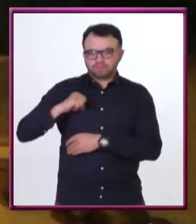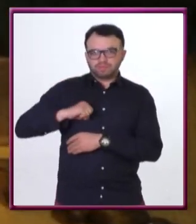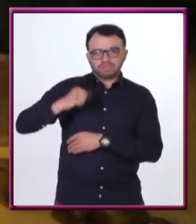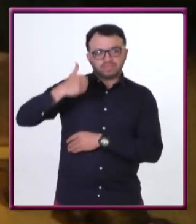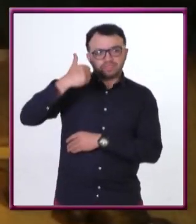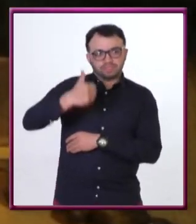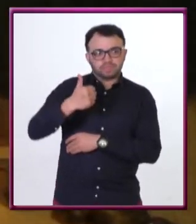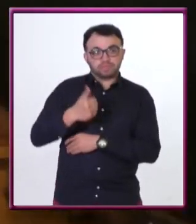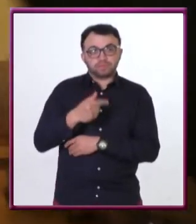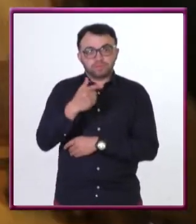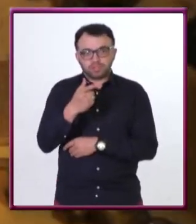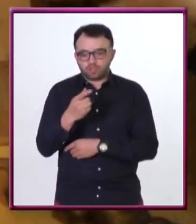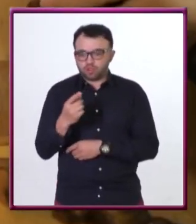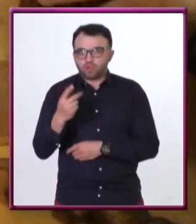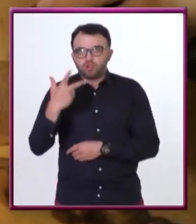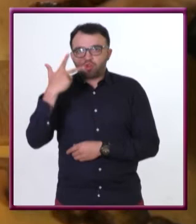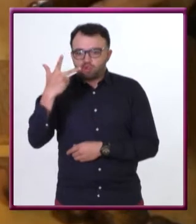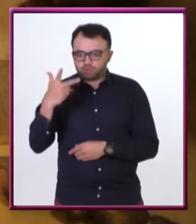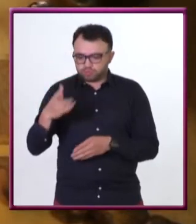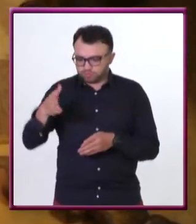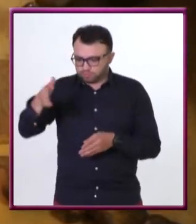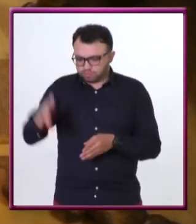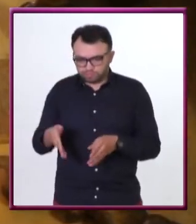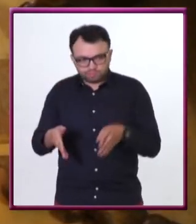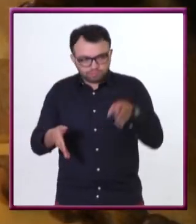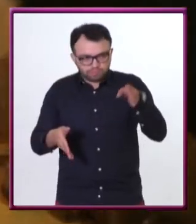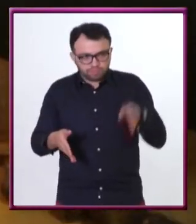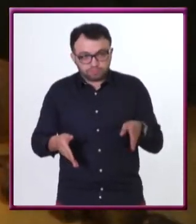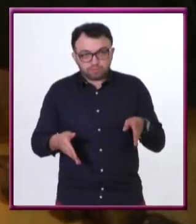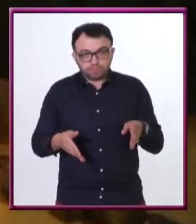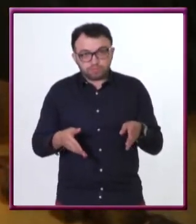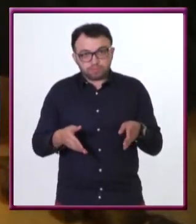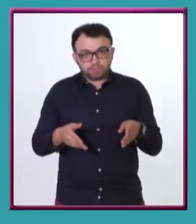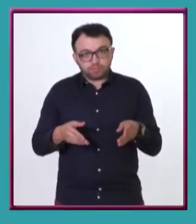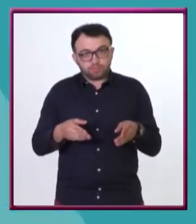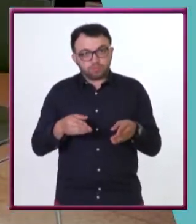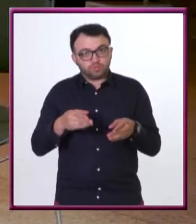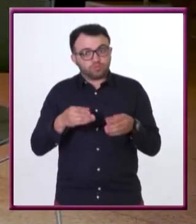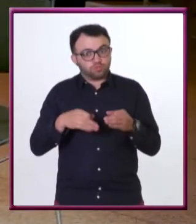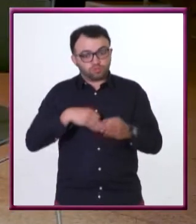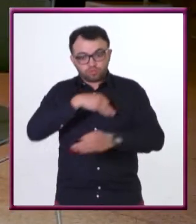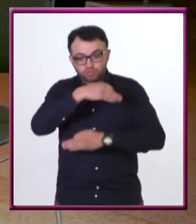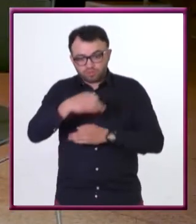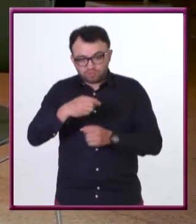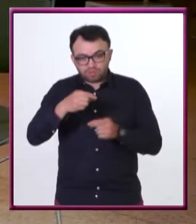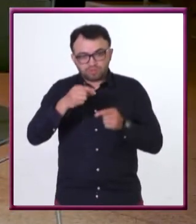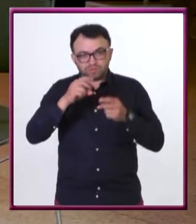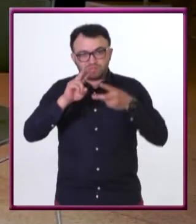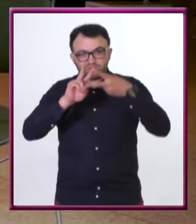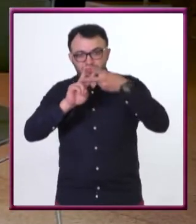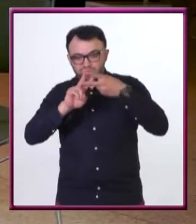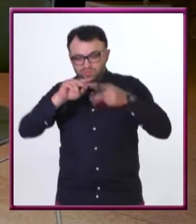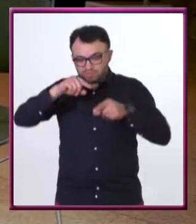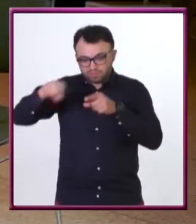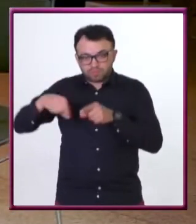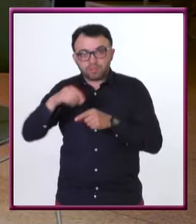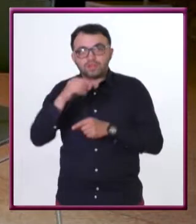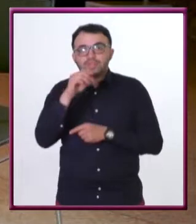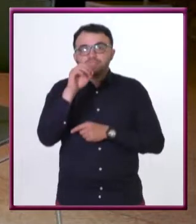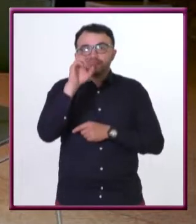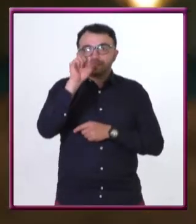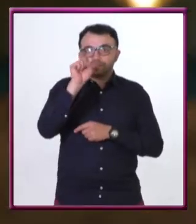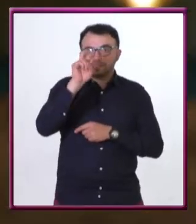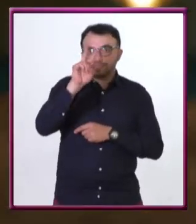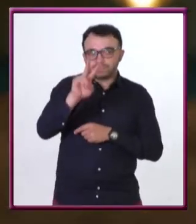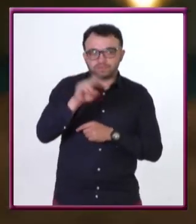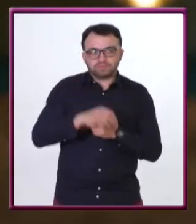tiene 8 casillas por lado, así que en total hay... 64 casillas. Hay piezas de 2 colores, las blancas y las negras.